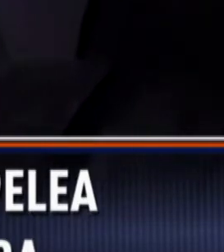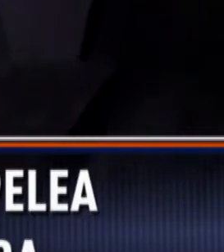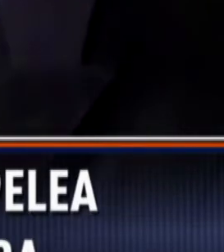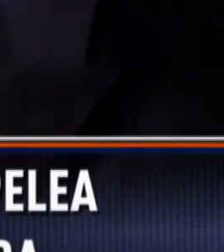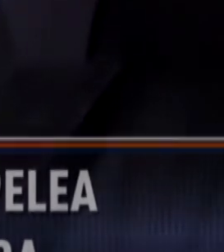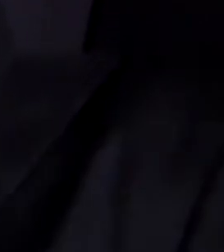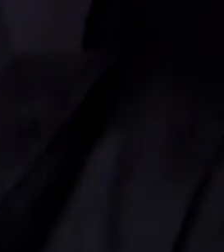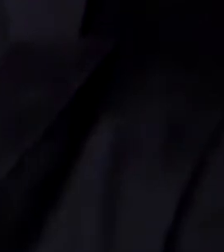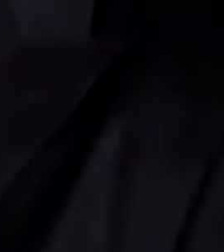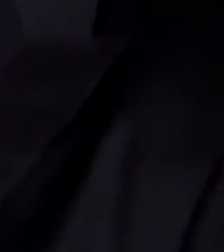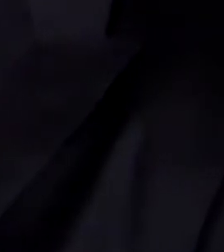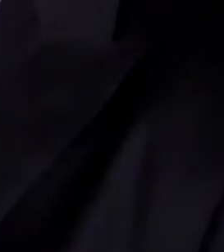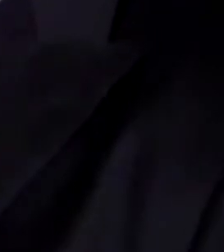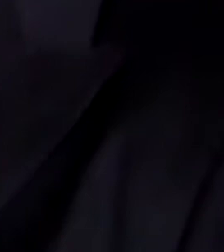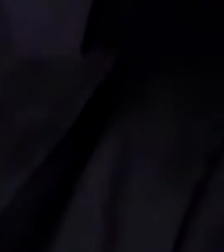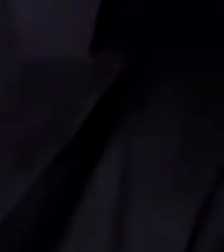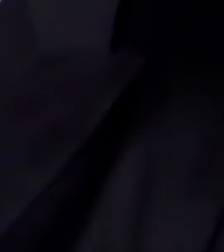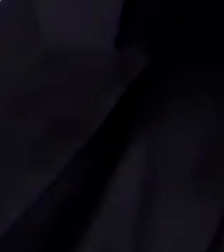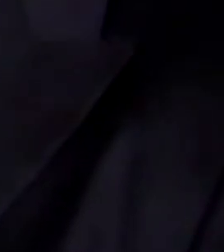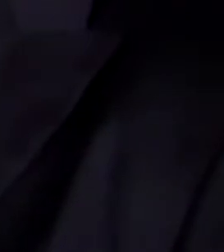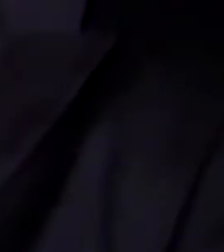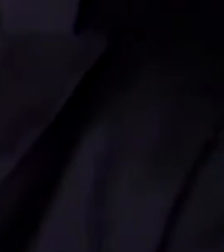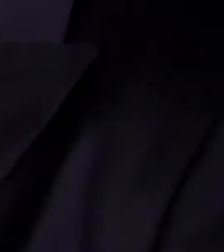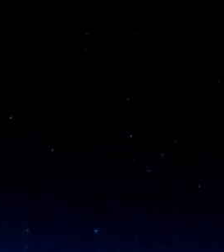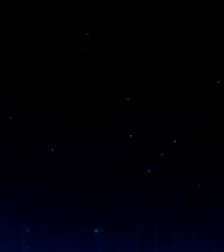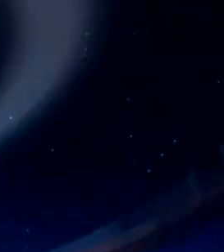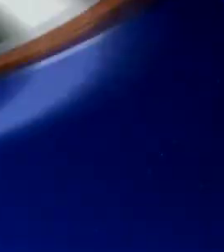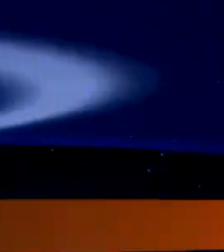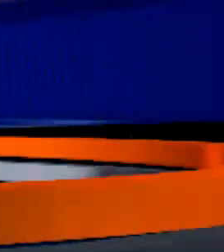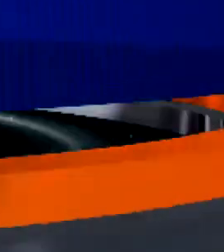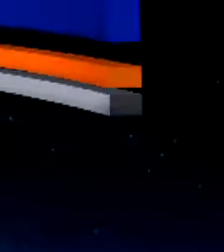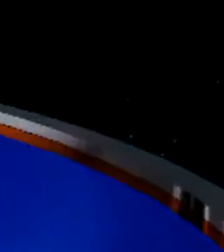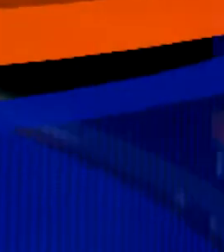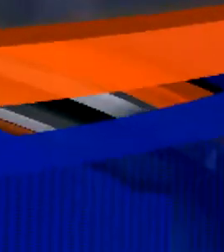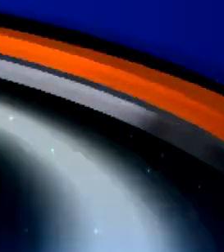pound for pound, número uno, Marcos El Chino Maidana.